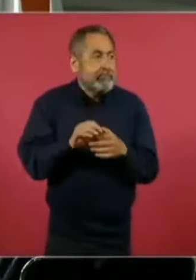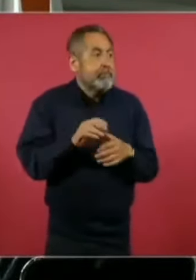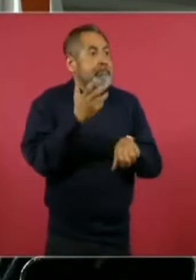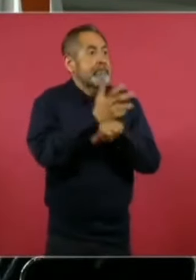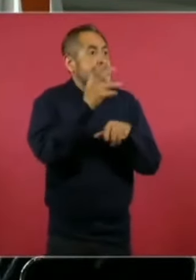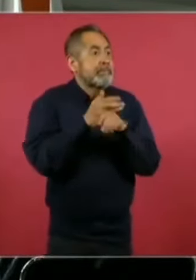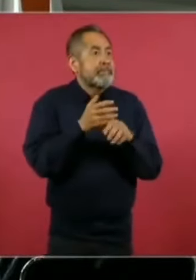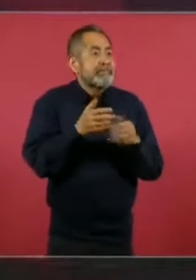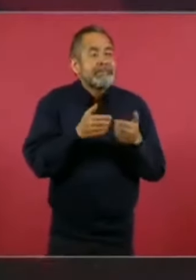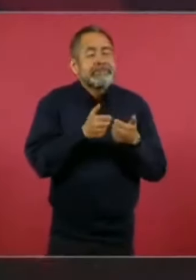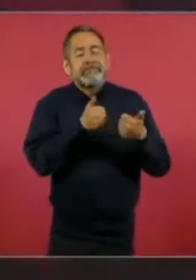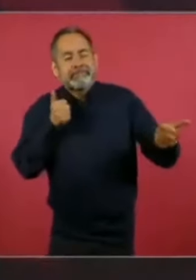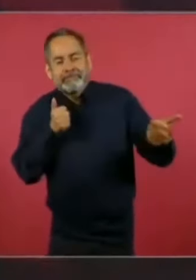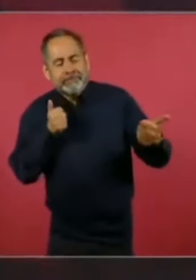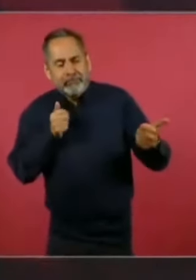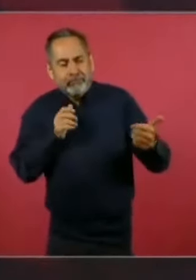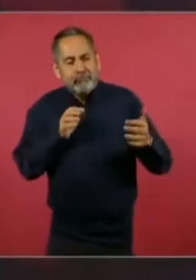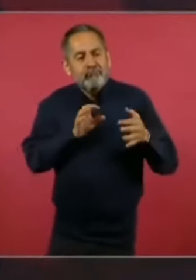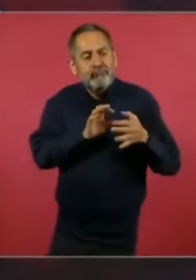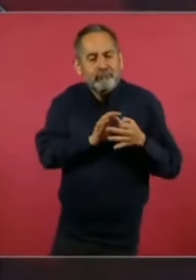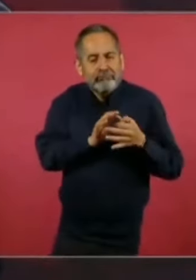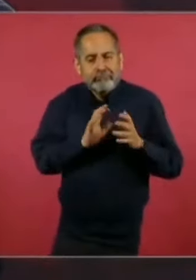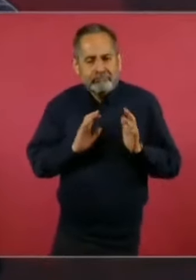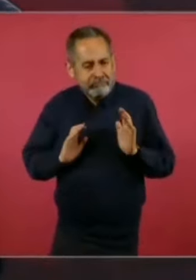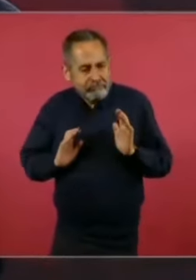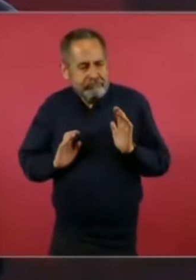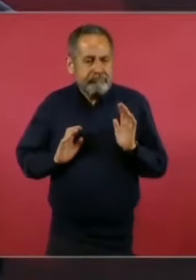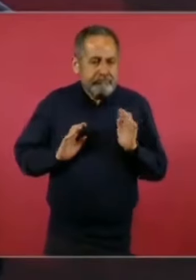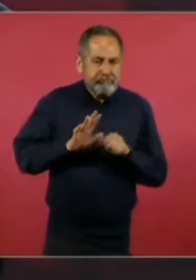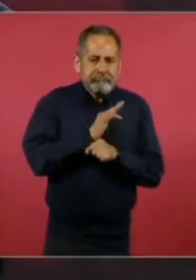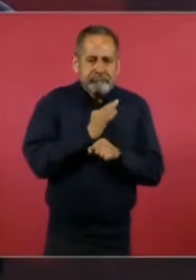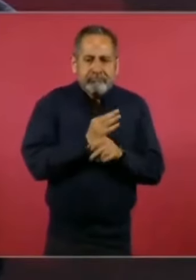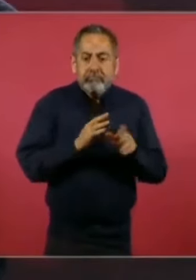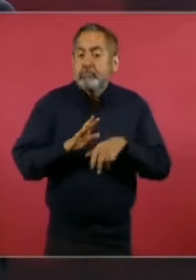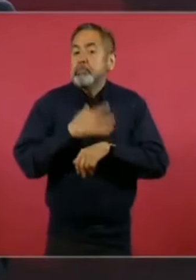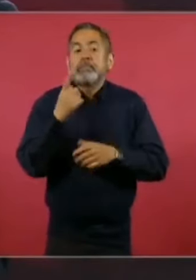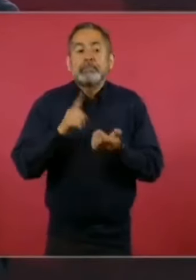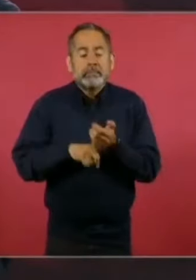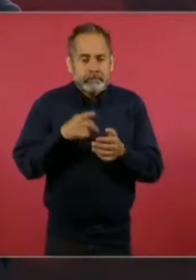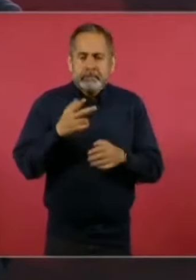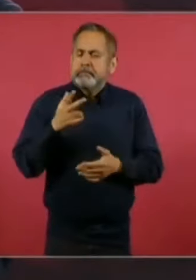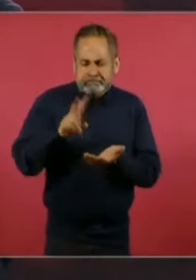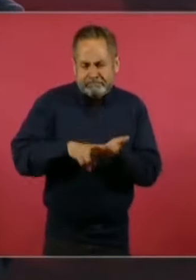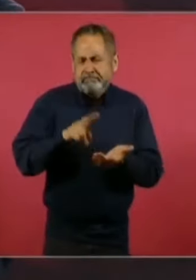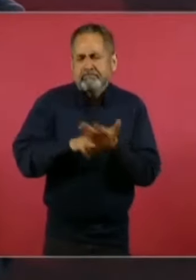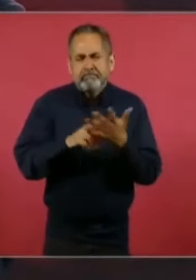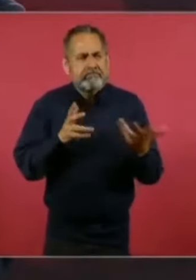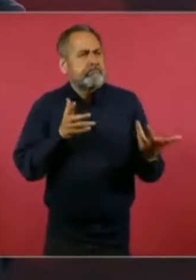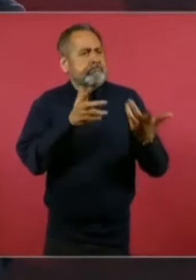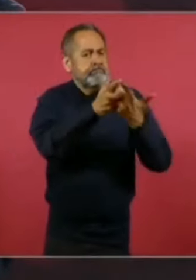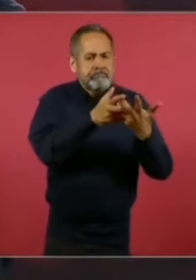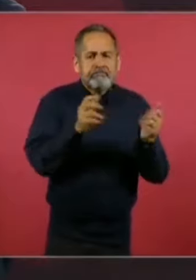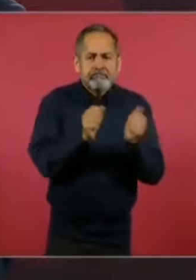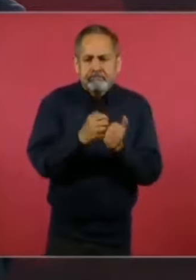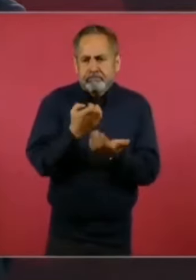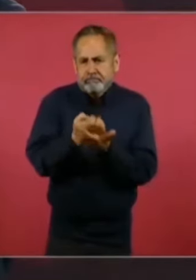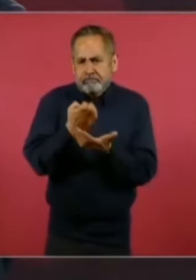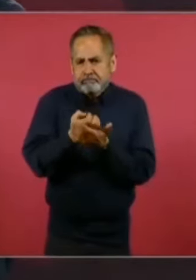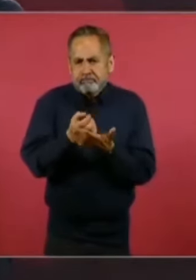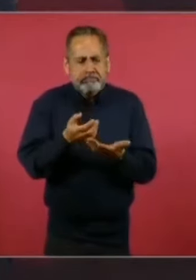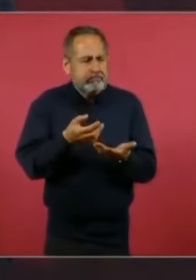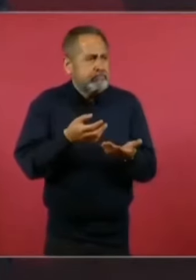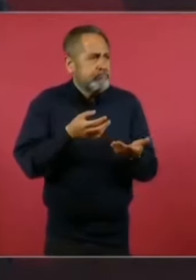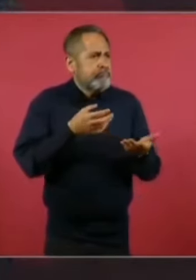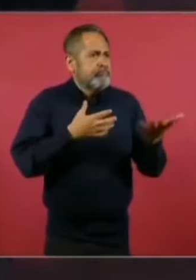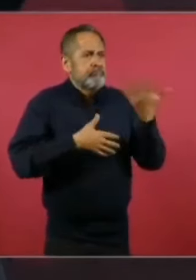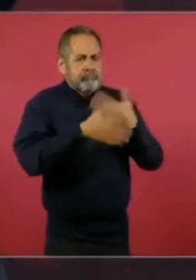Porque sí, nos ayuda la integración económica, ajá,